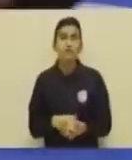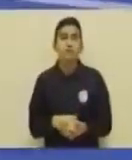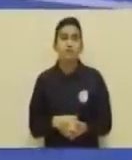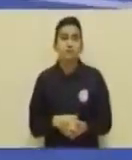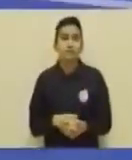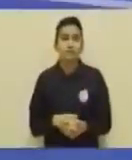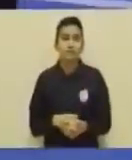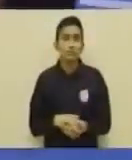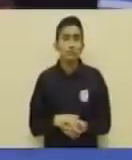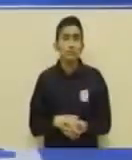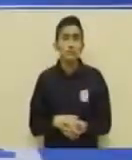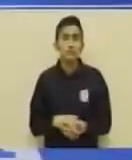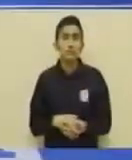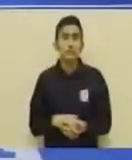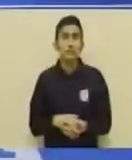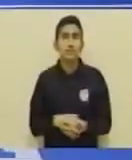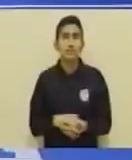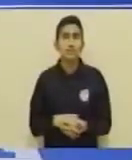sin